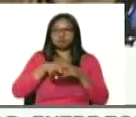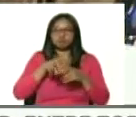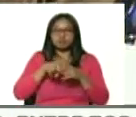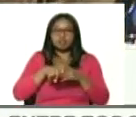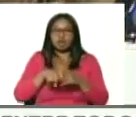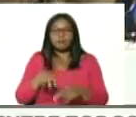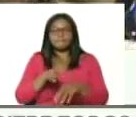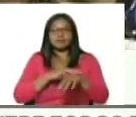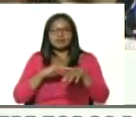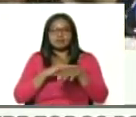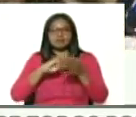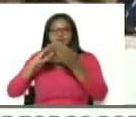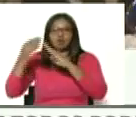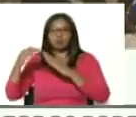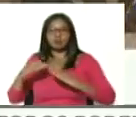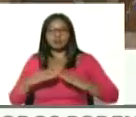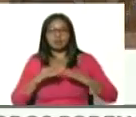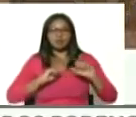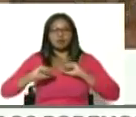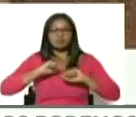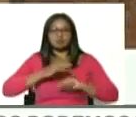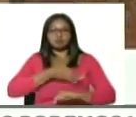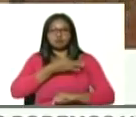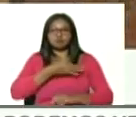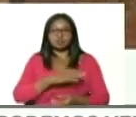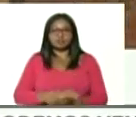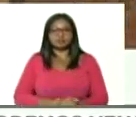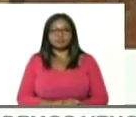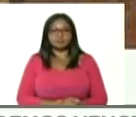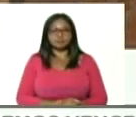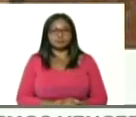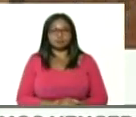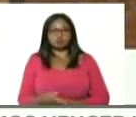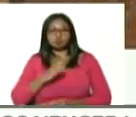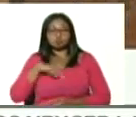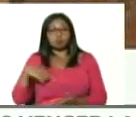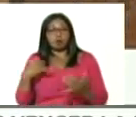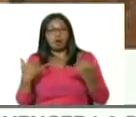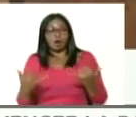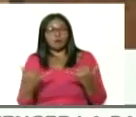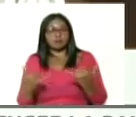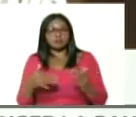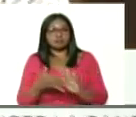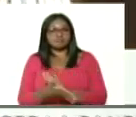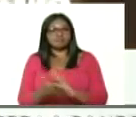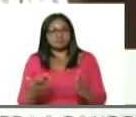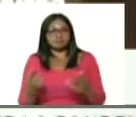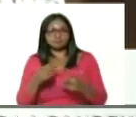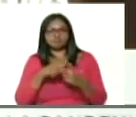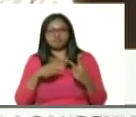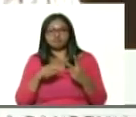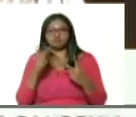Herrera, ¿no? Nosotros estamos ahorita trabajando en 2 leyes.